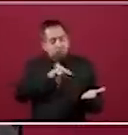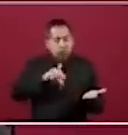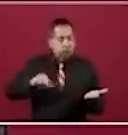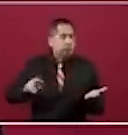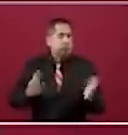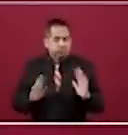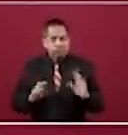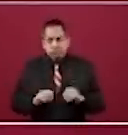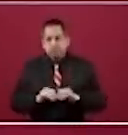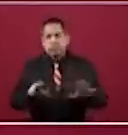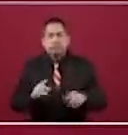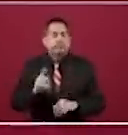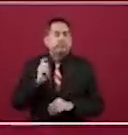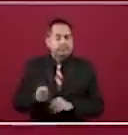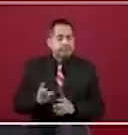y van a ser